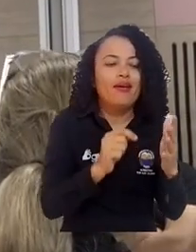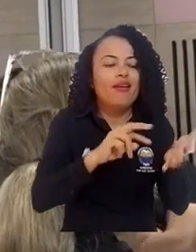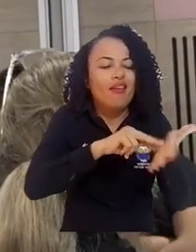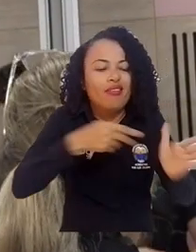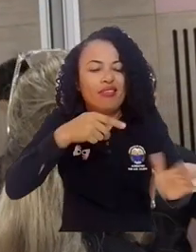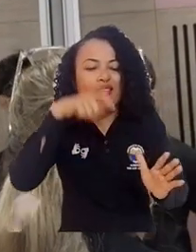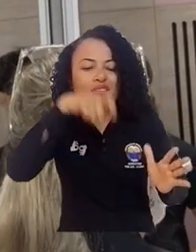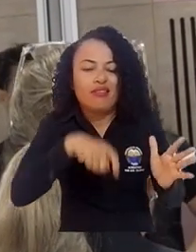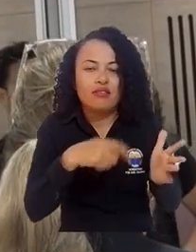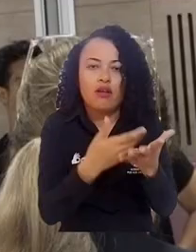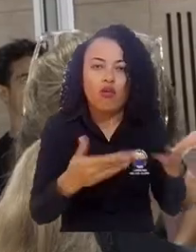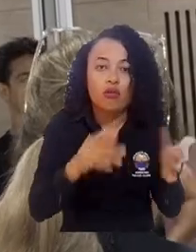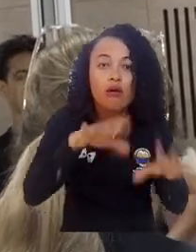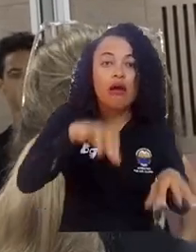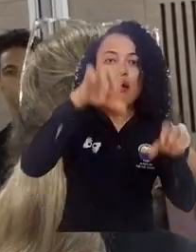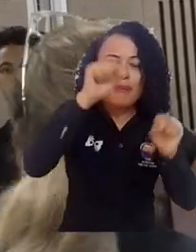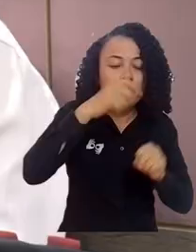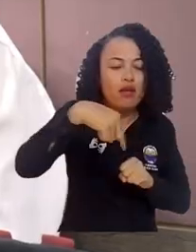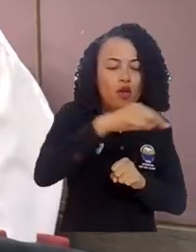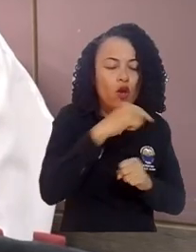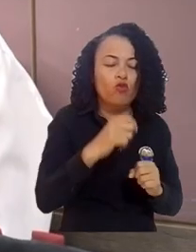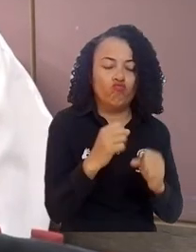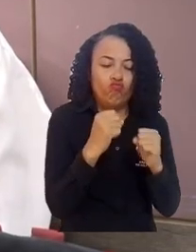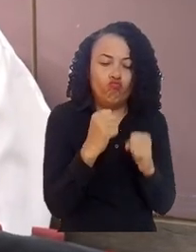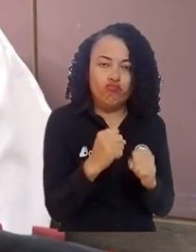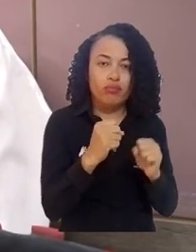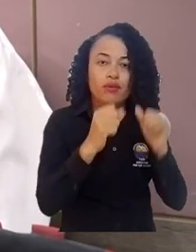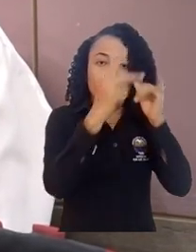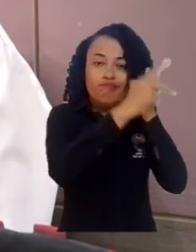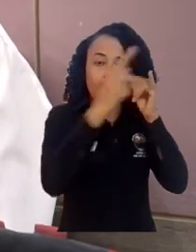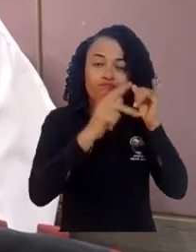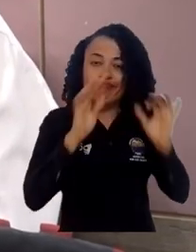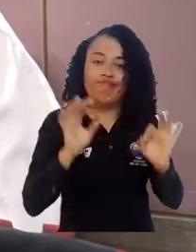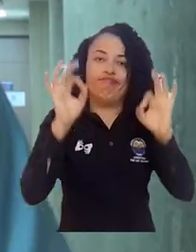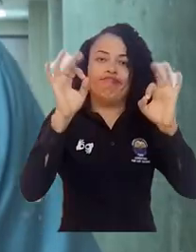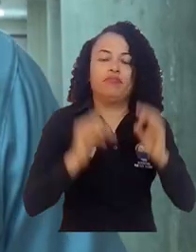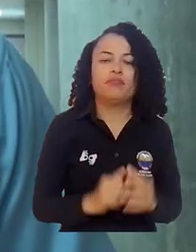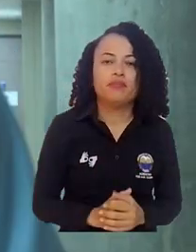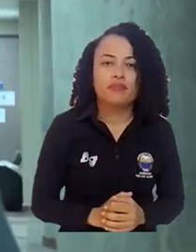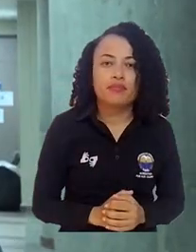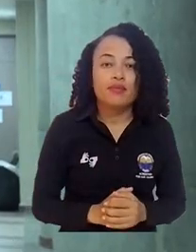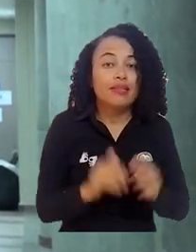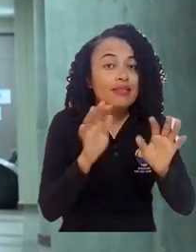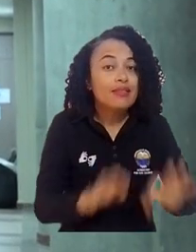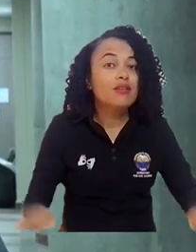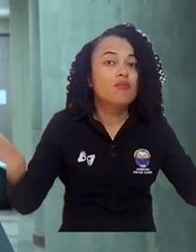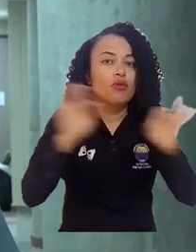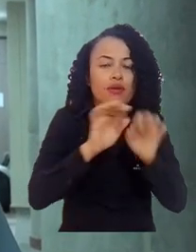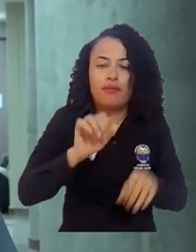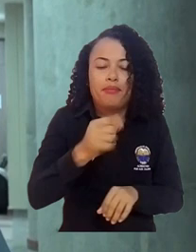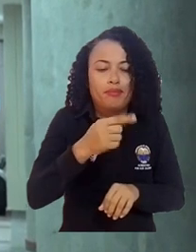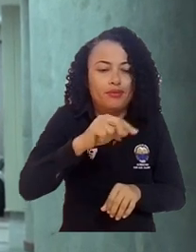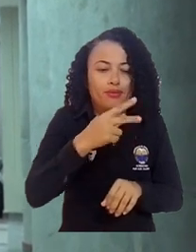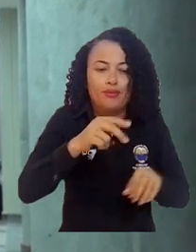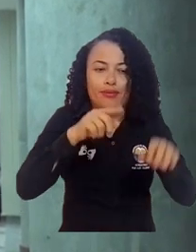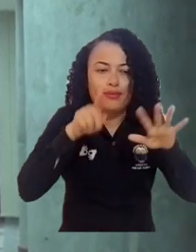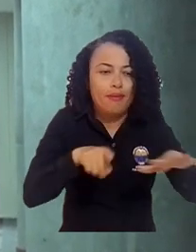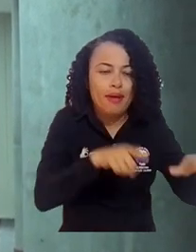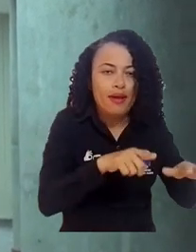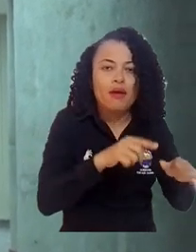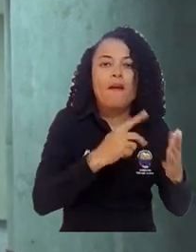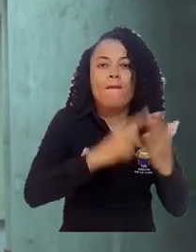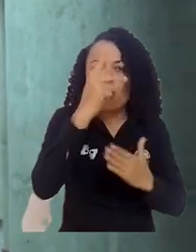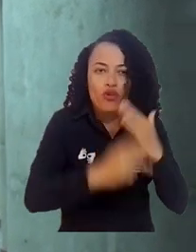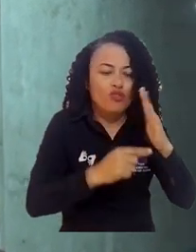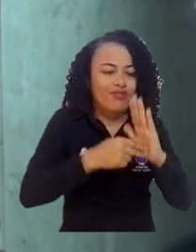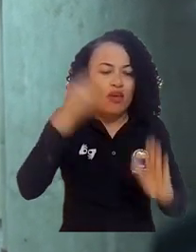técnicas y aprendizajes para incentivar la vocación de ser ingenieros civiles con alta calidad. Es importante que desde los primeros semestres realicemos estos